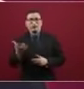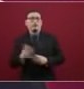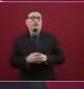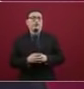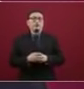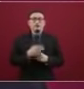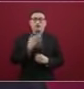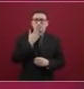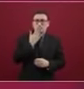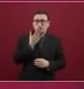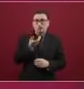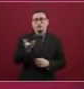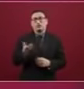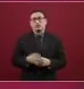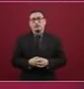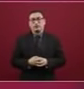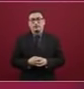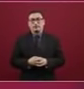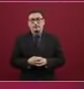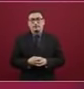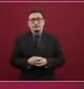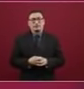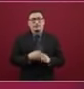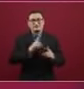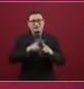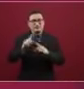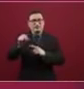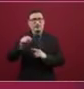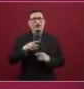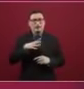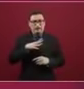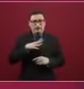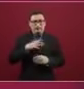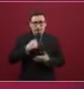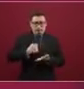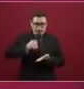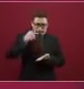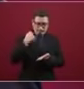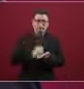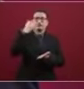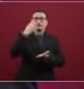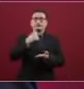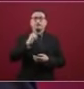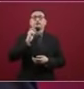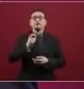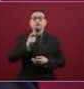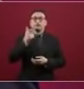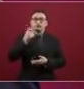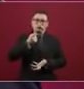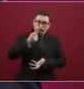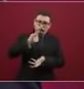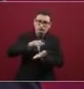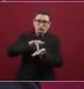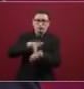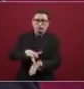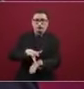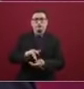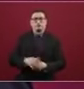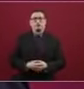en Sonora. Ya se autorizó el subsidio para